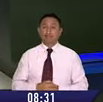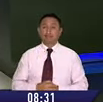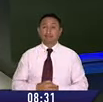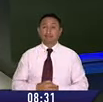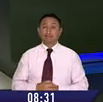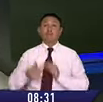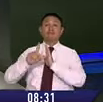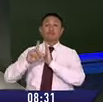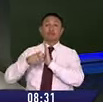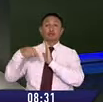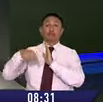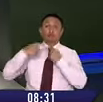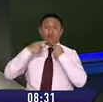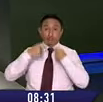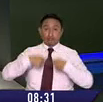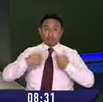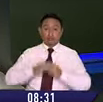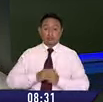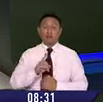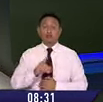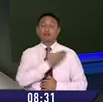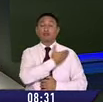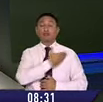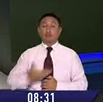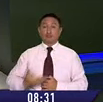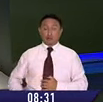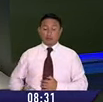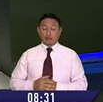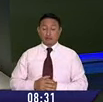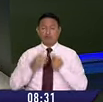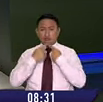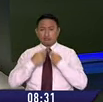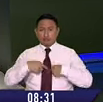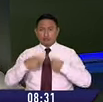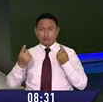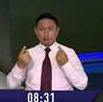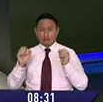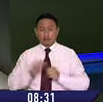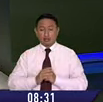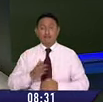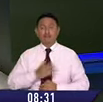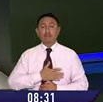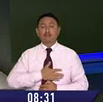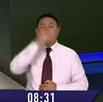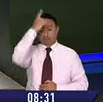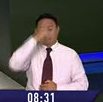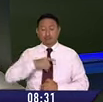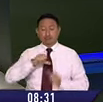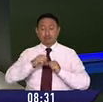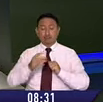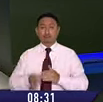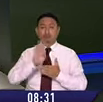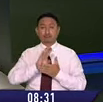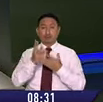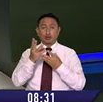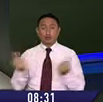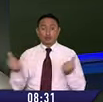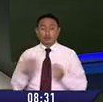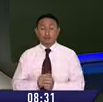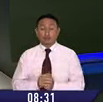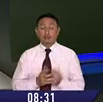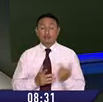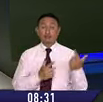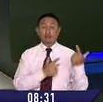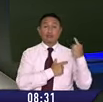estos anuncios, el presidente de la República anunció también su decisión de disolver la Asamblea Nacional. Las Fuerzas Armadas y Policía